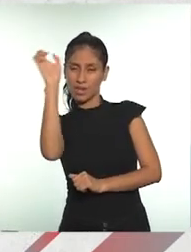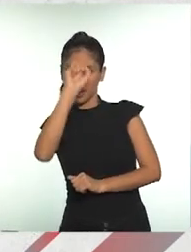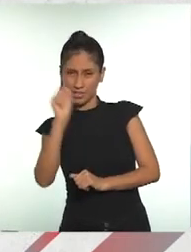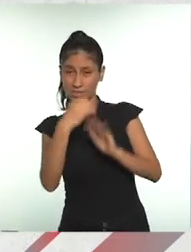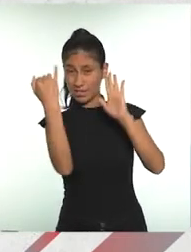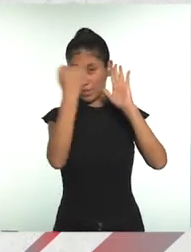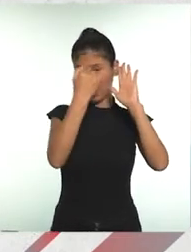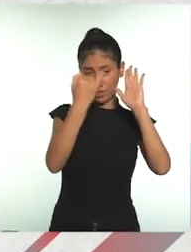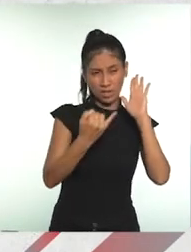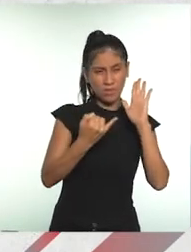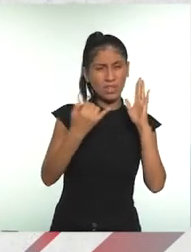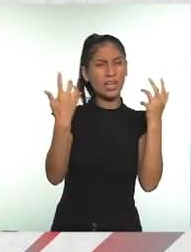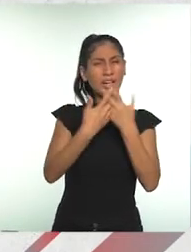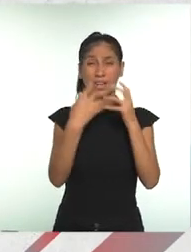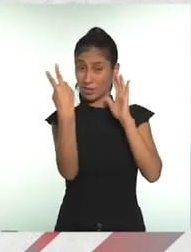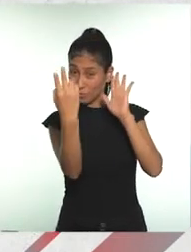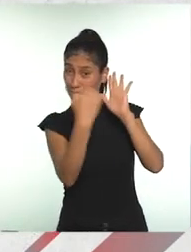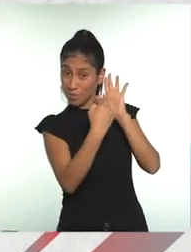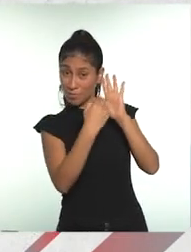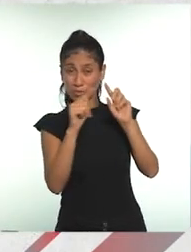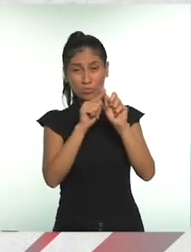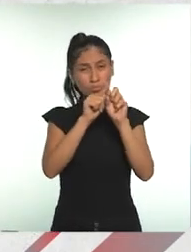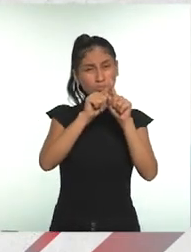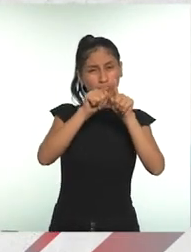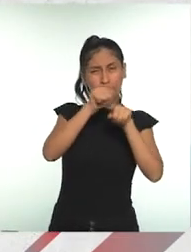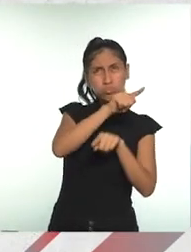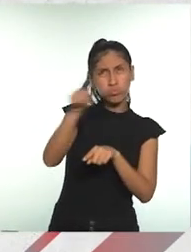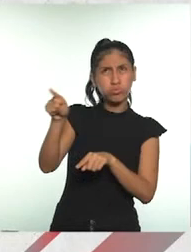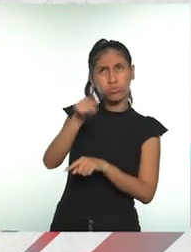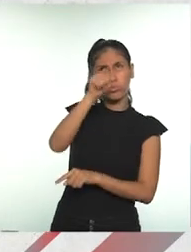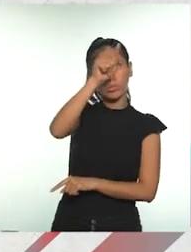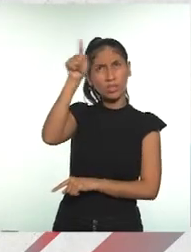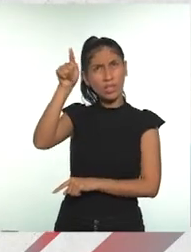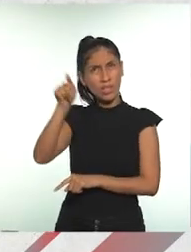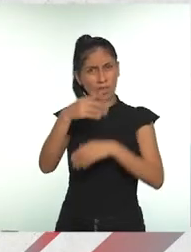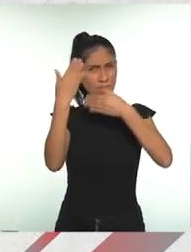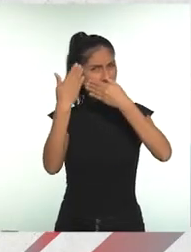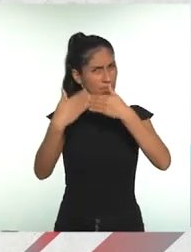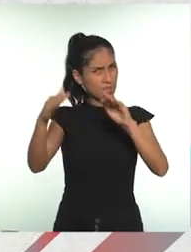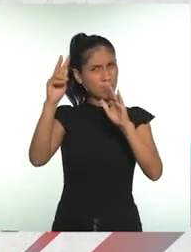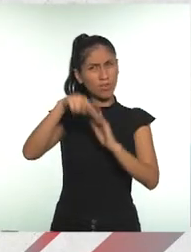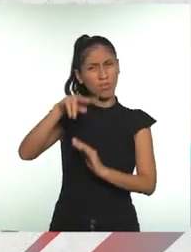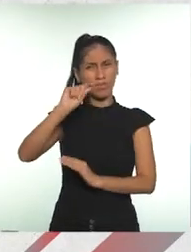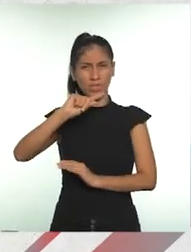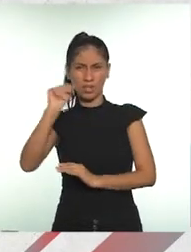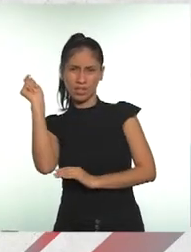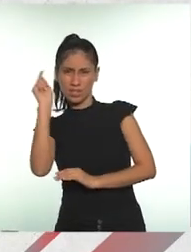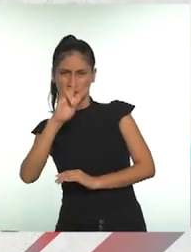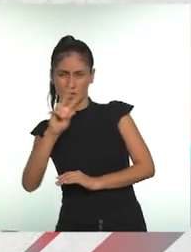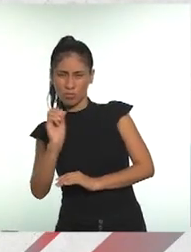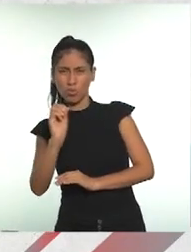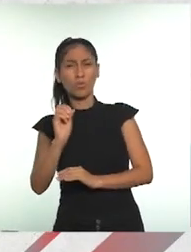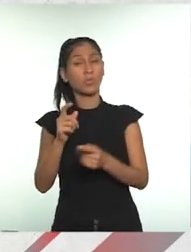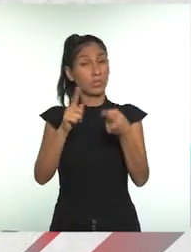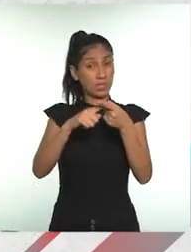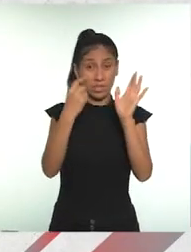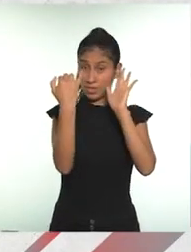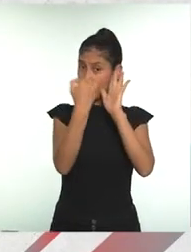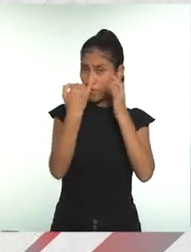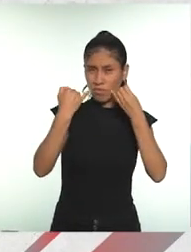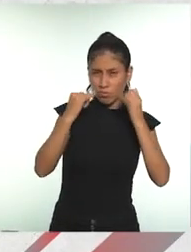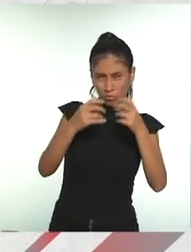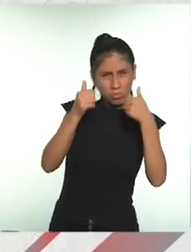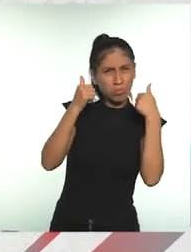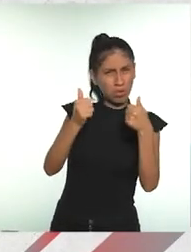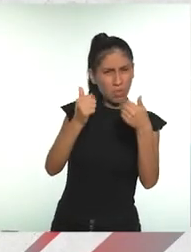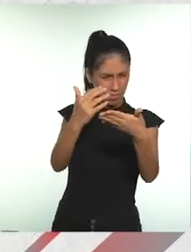en la notación gráfica sería como vemos desde el infinito negativo hasta el infinito positivo, sin extremos conocidos. Esta información